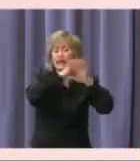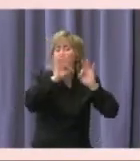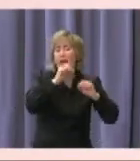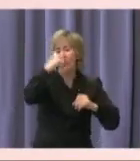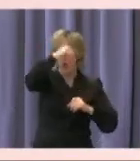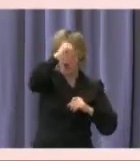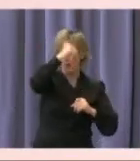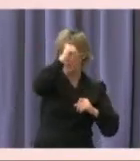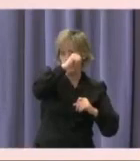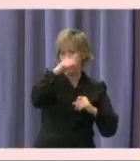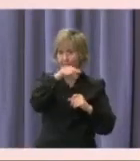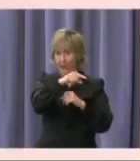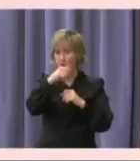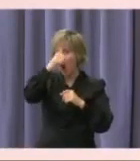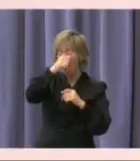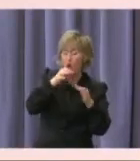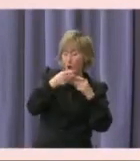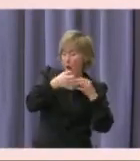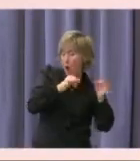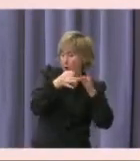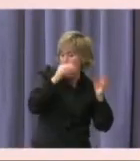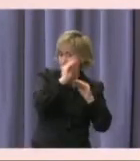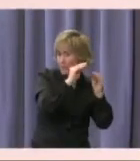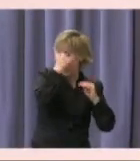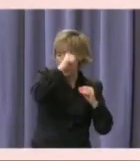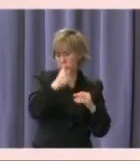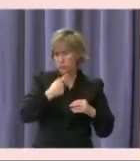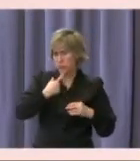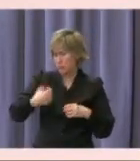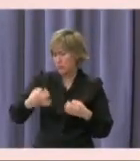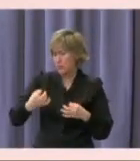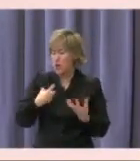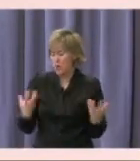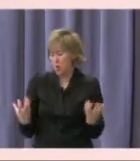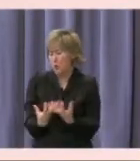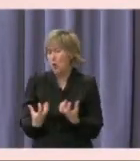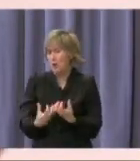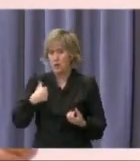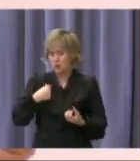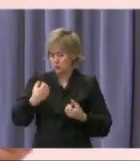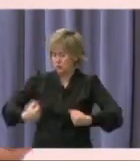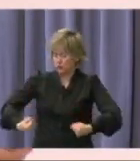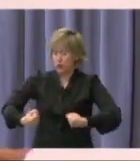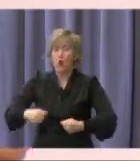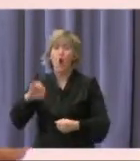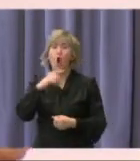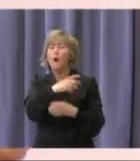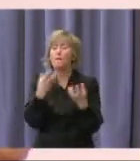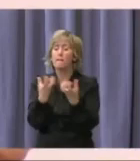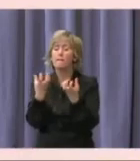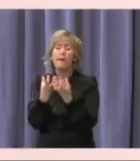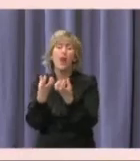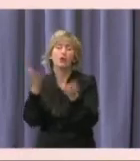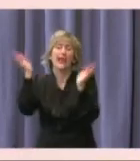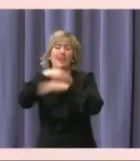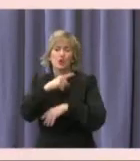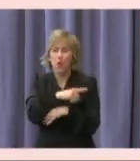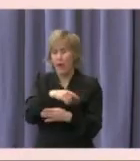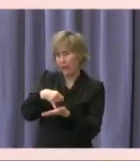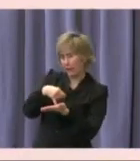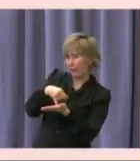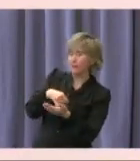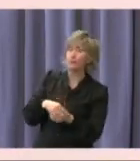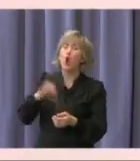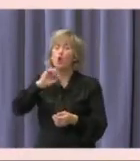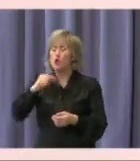testosterona, ¿no? El equipo le ha echado huevos, ¿no? Que quiere decir que le ha echado coraje. O le faltaron pelotas, que no se arrugue. Me juego mis